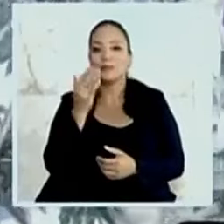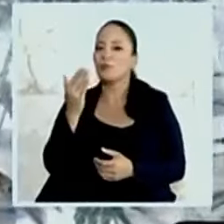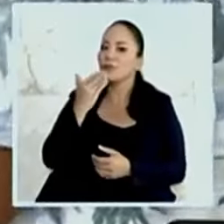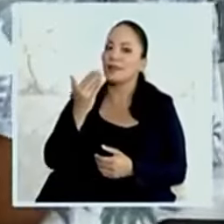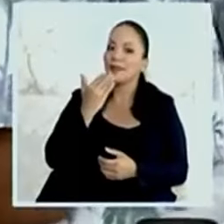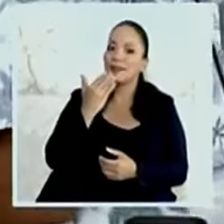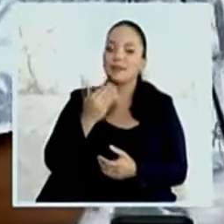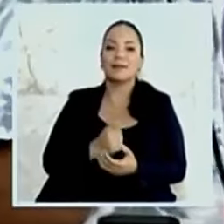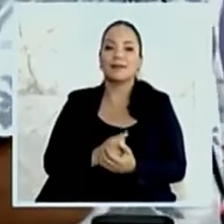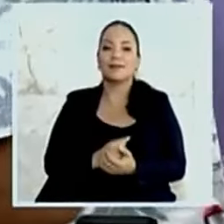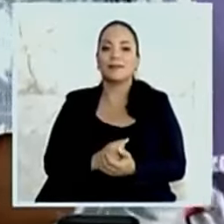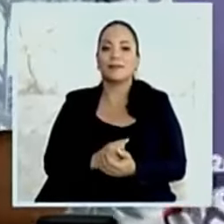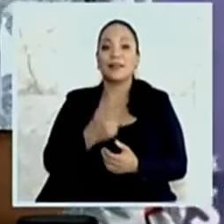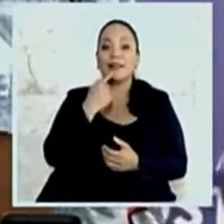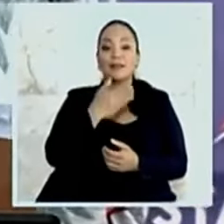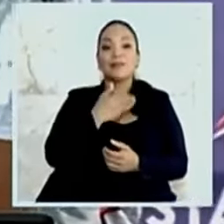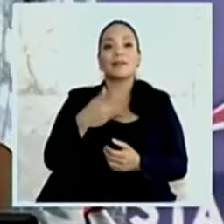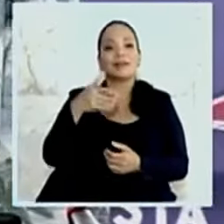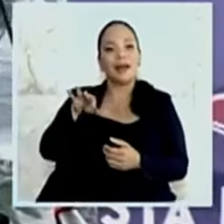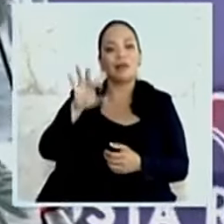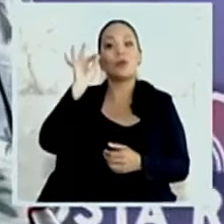Juan Gutiérrez.